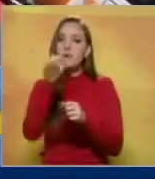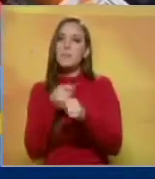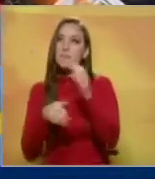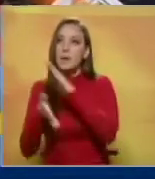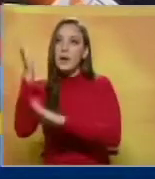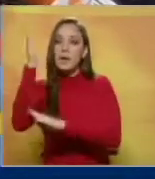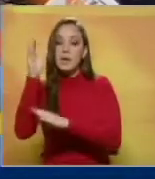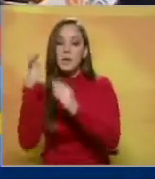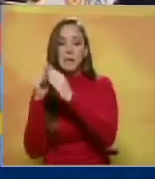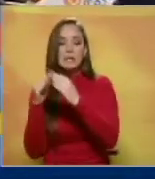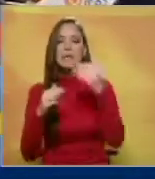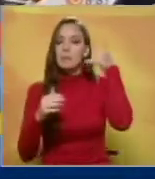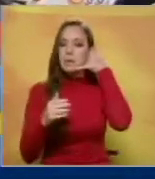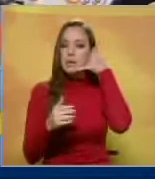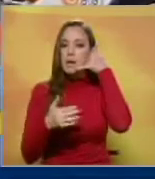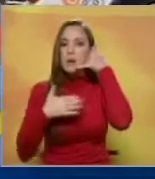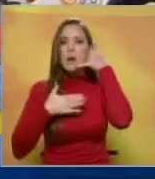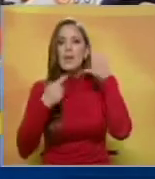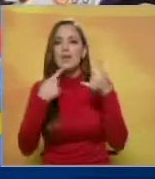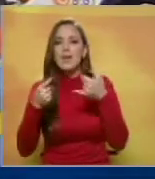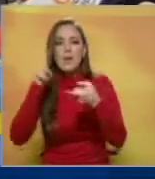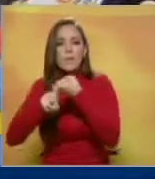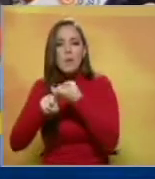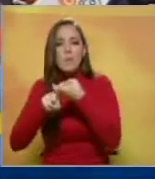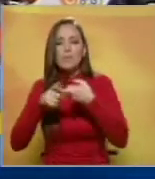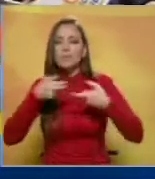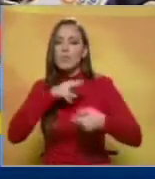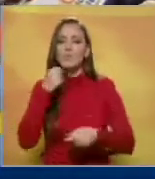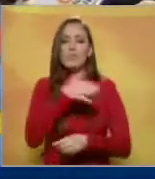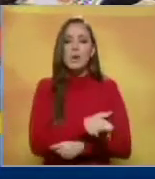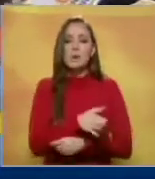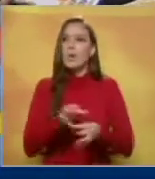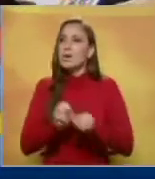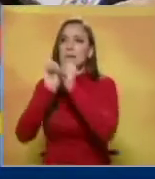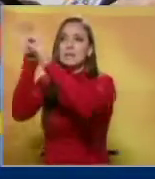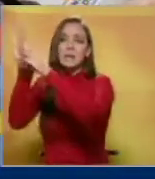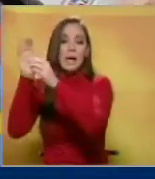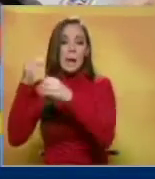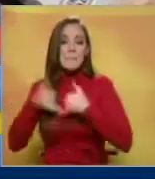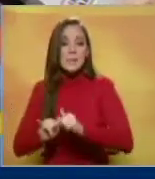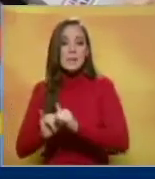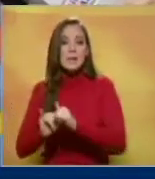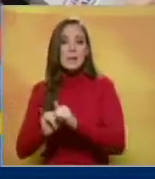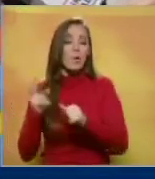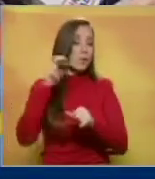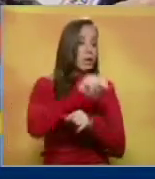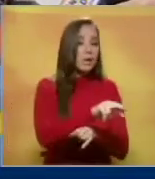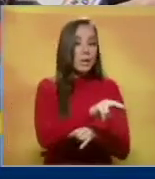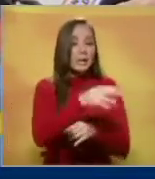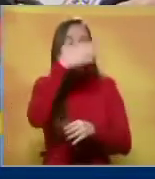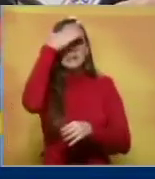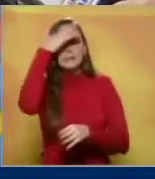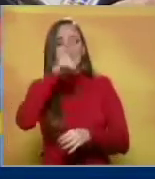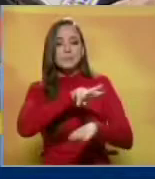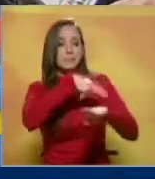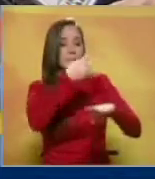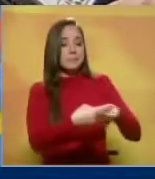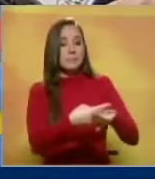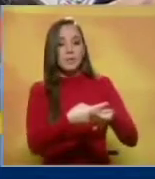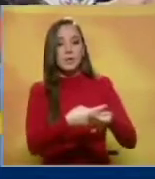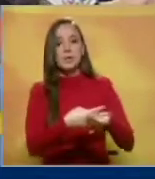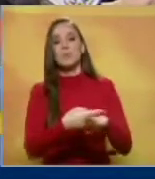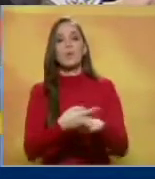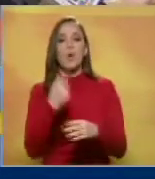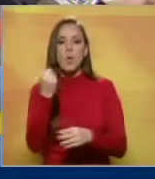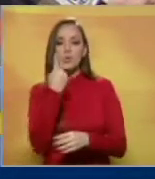mi esposo estaba muerto subí a mis hijos rápido y baje y cuando llegué estaba tirado ahí en el piso y ya estaba muerto y me dieron